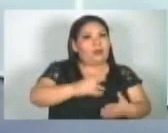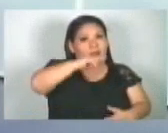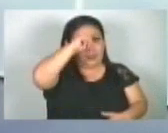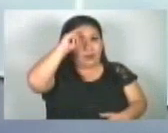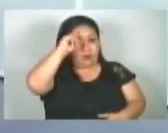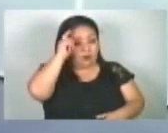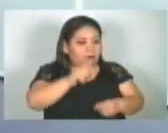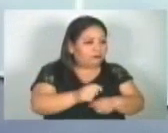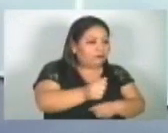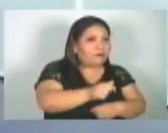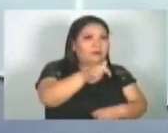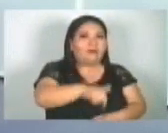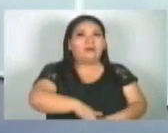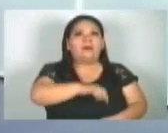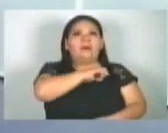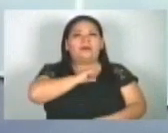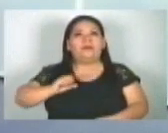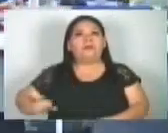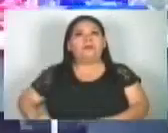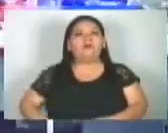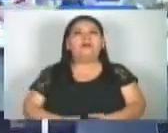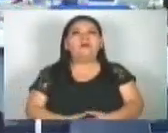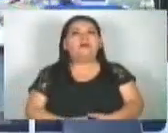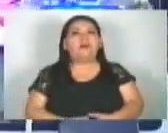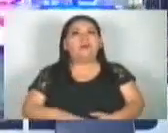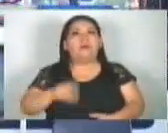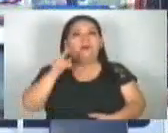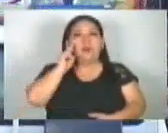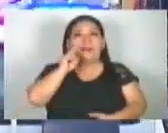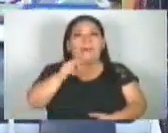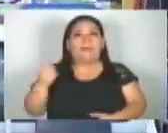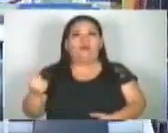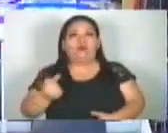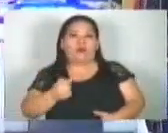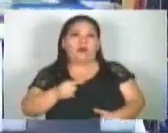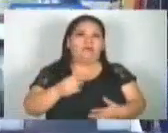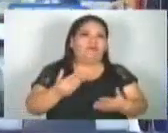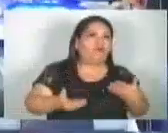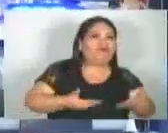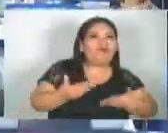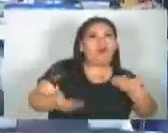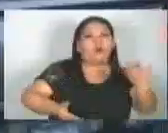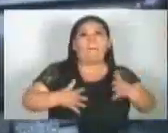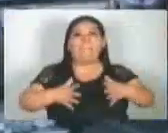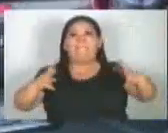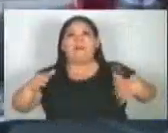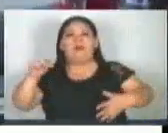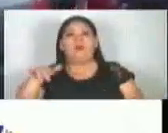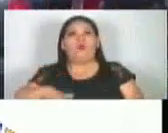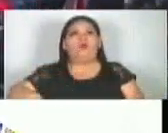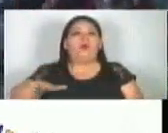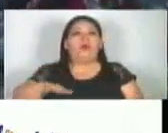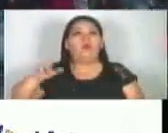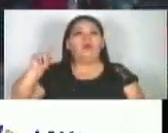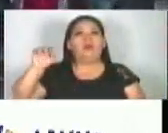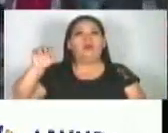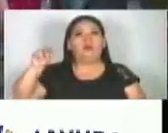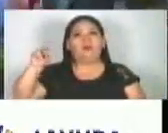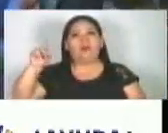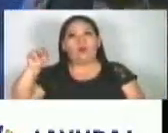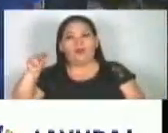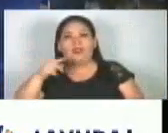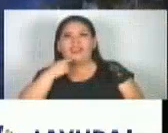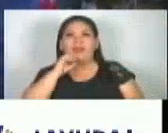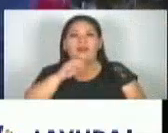producción salvadoreña. Afectados se verán los acaparadores y coyotes que comercializan en la tiendona. Así lo afirmó